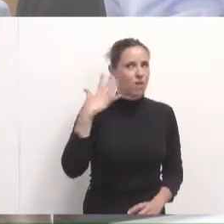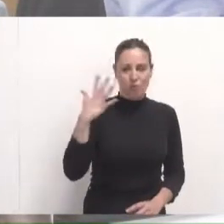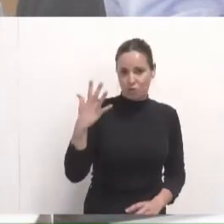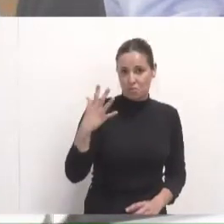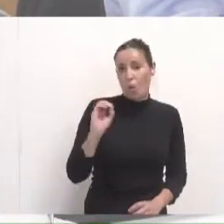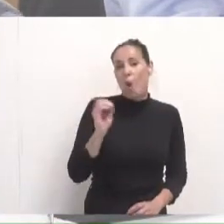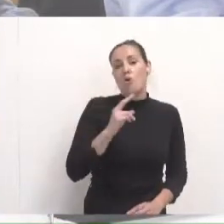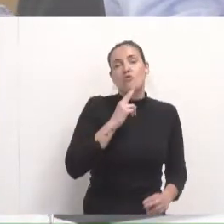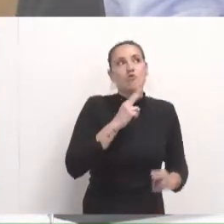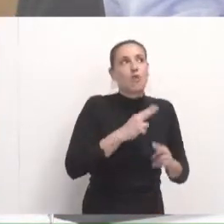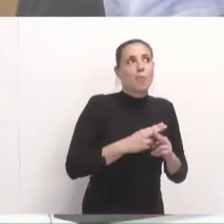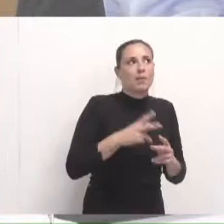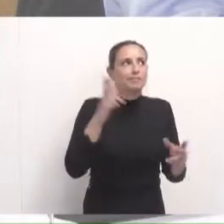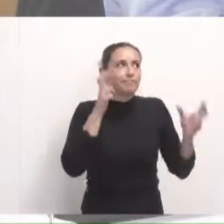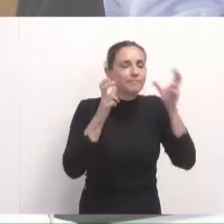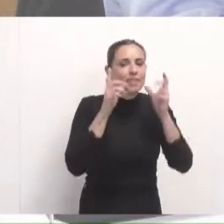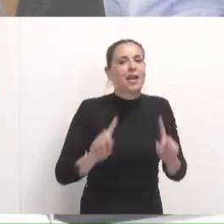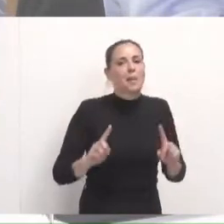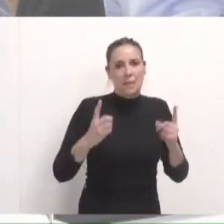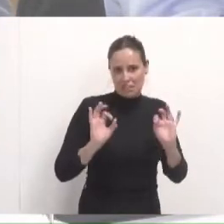o la más nombrada.